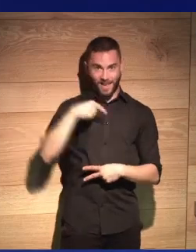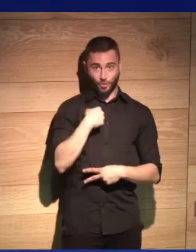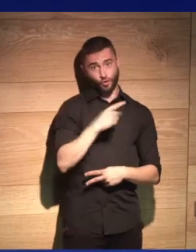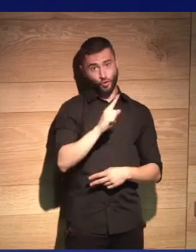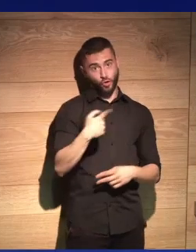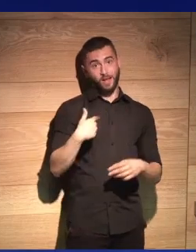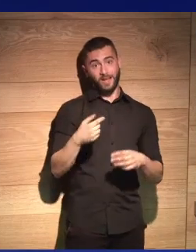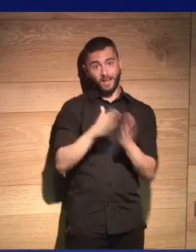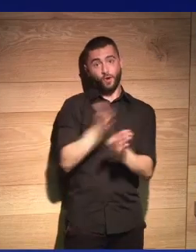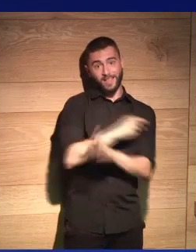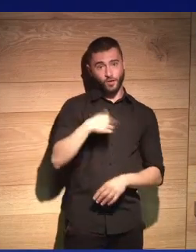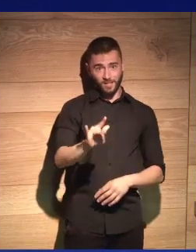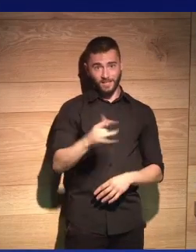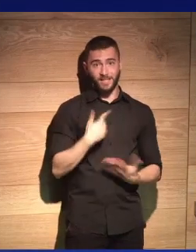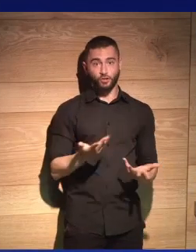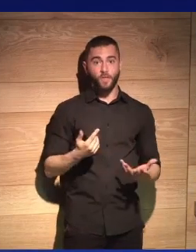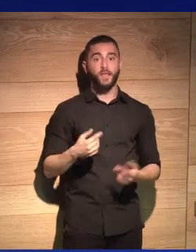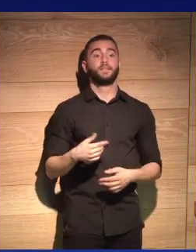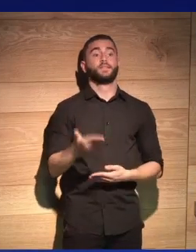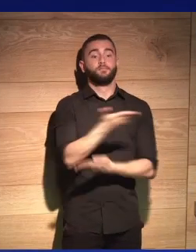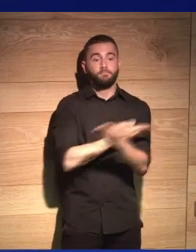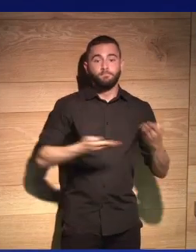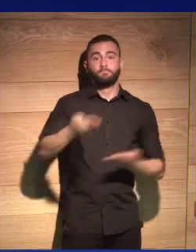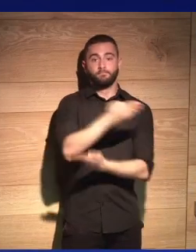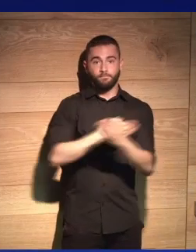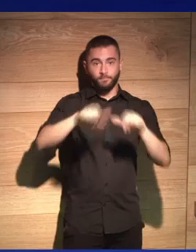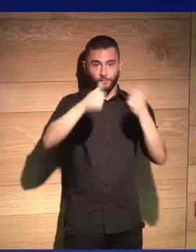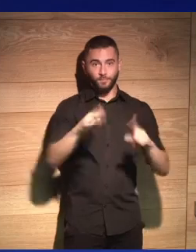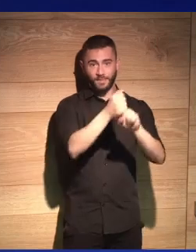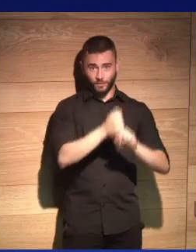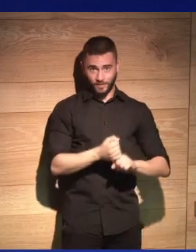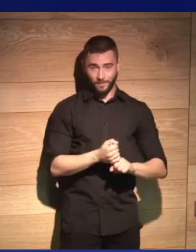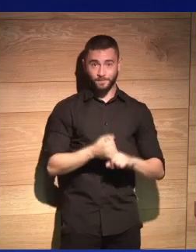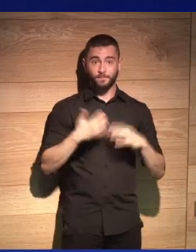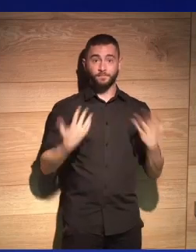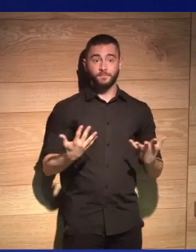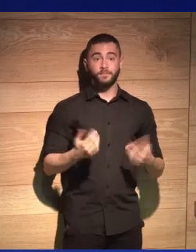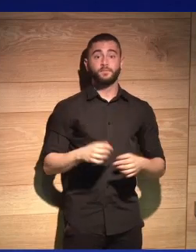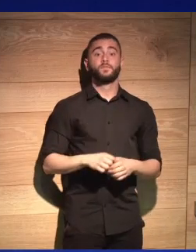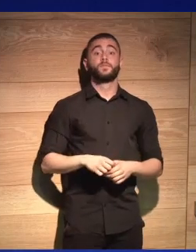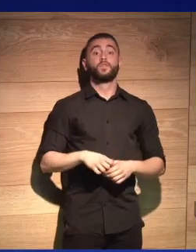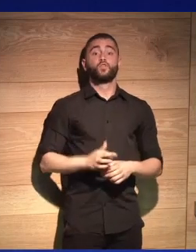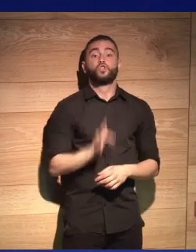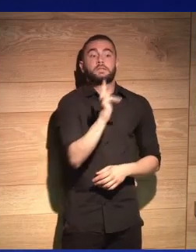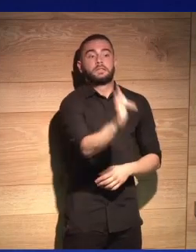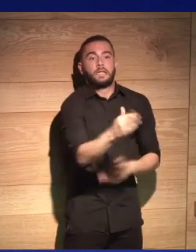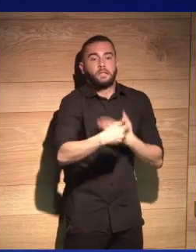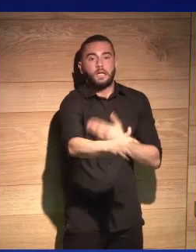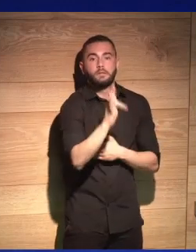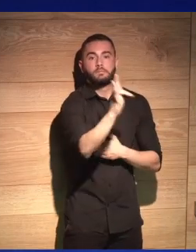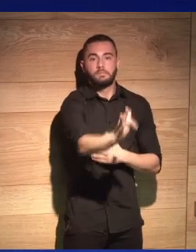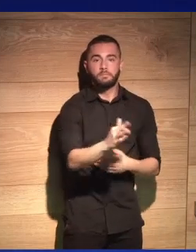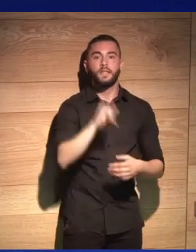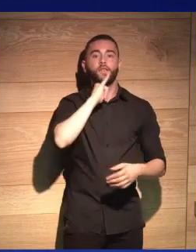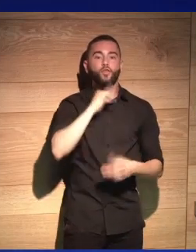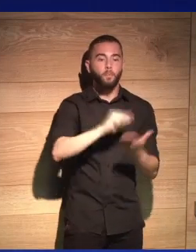entonces encontramos una manera de hacer una urdimbre conjunta. Y lo siguiente que escriba, no tengo la menor idea en qué